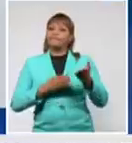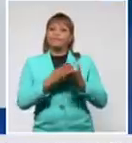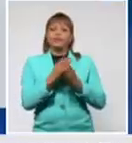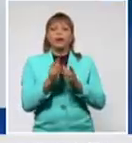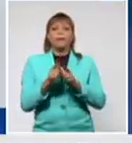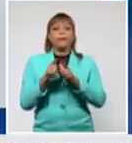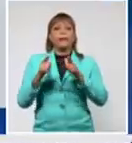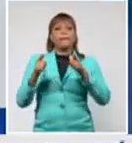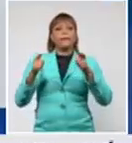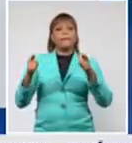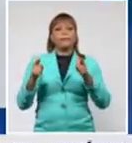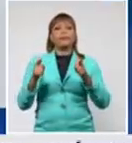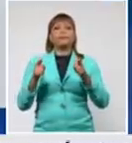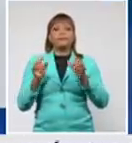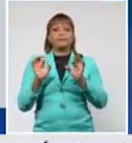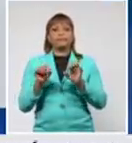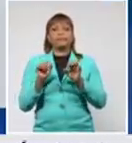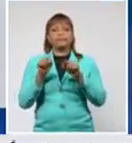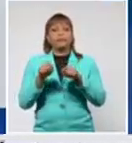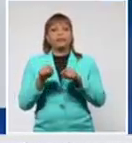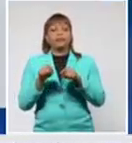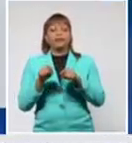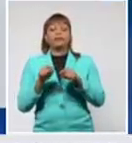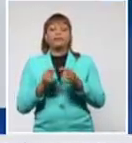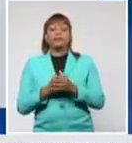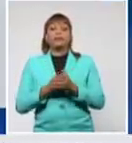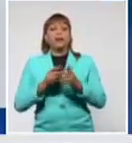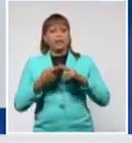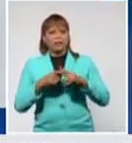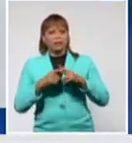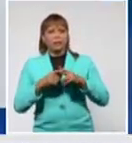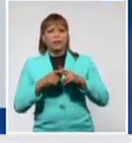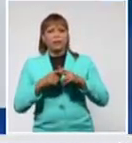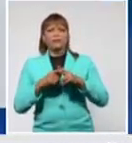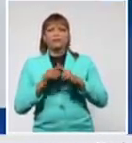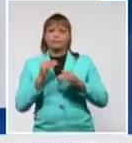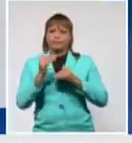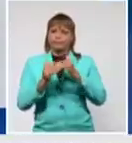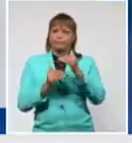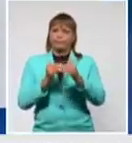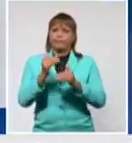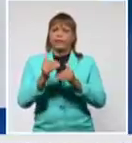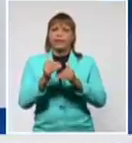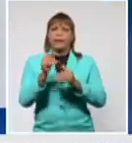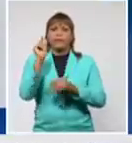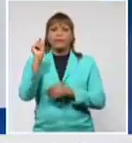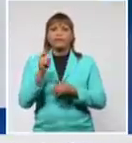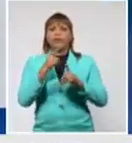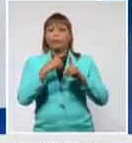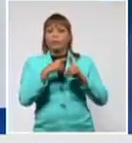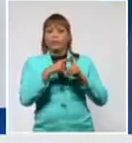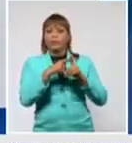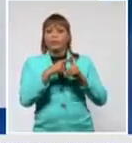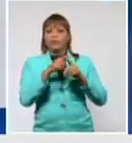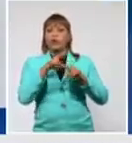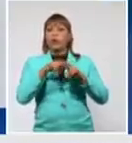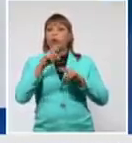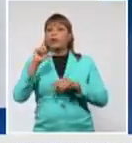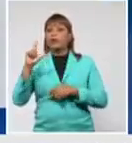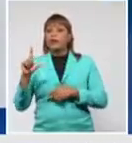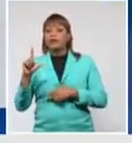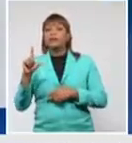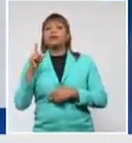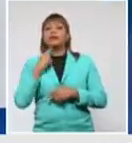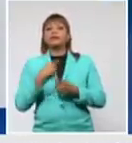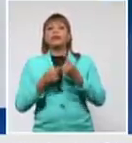complejidad epidemiológica que van a resolver. El paciente que se diagnostica en Holguín es un caso